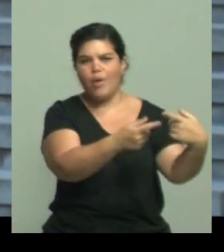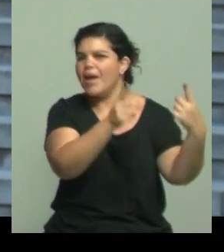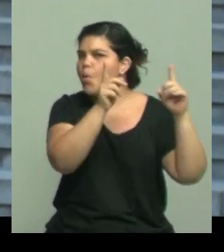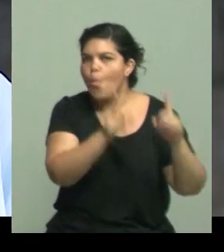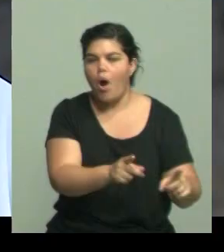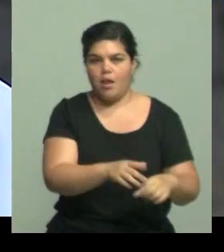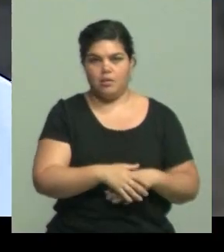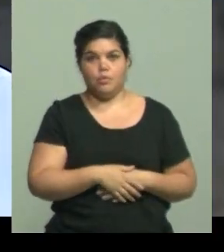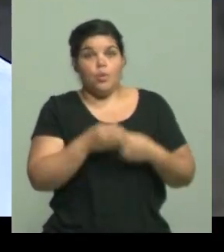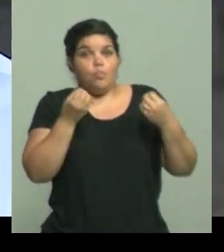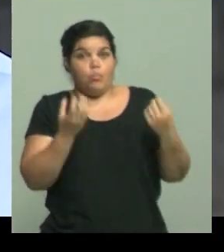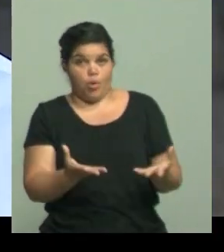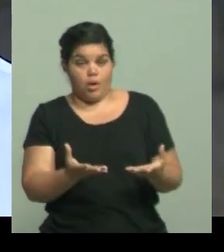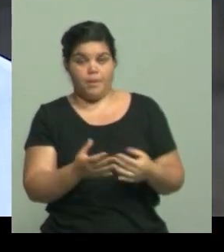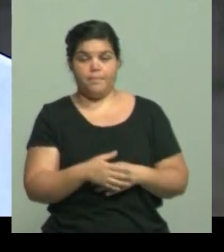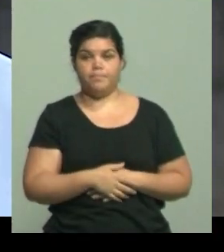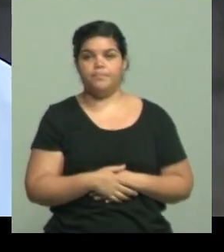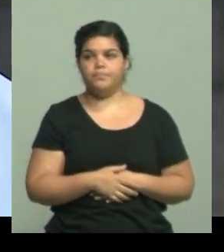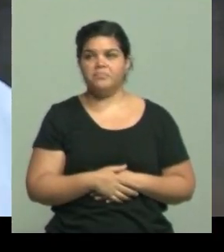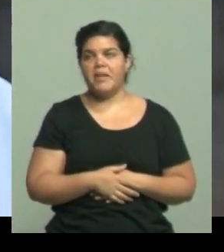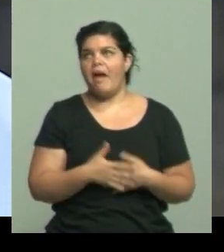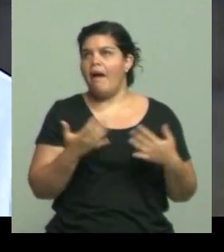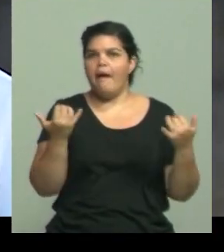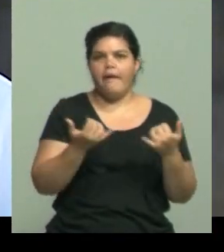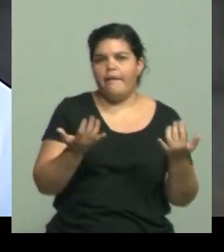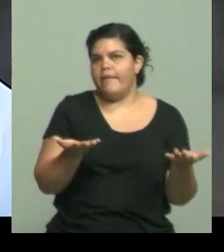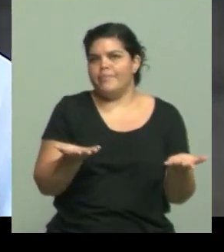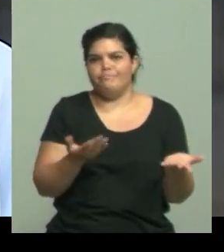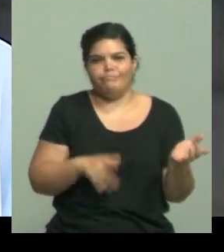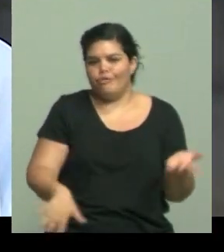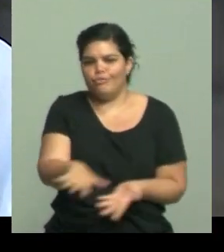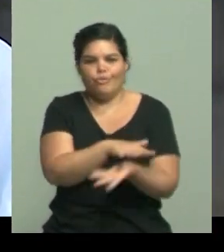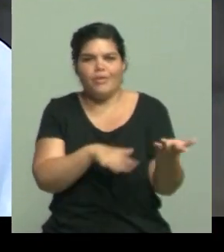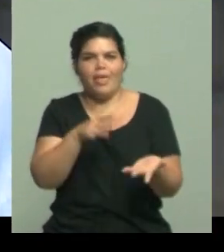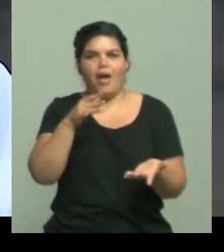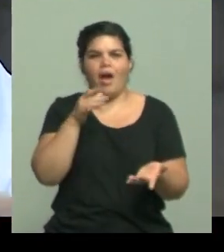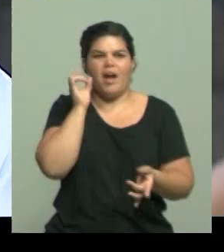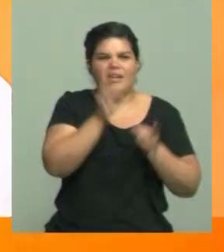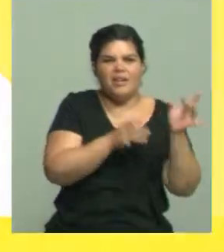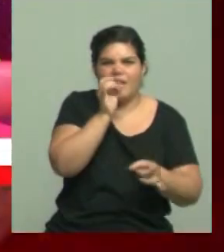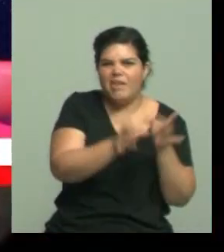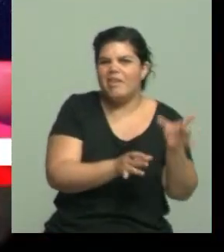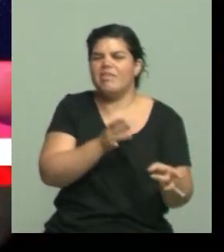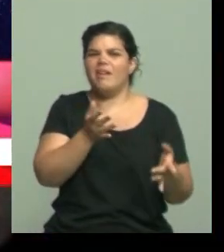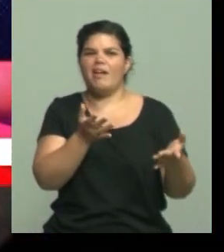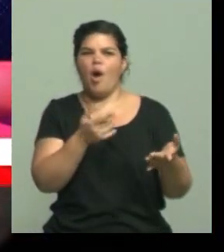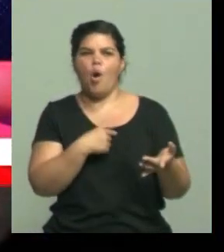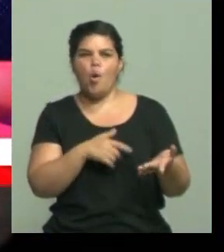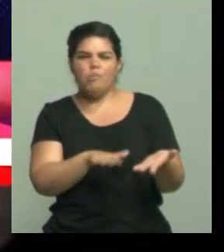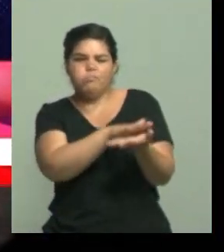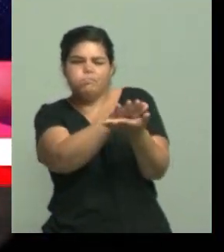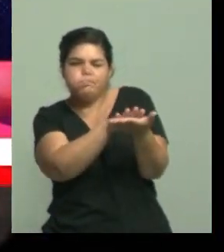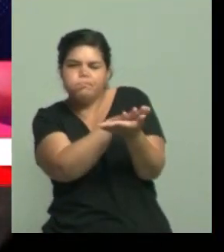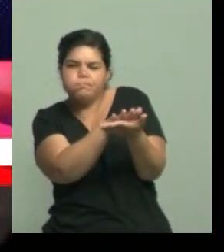merecen, son susceptibles de críticas, porque hay intereses, porque muchas veces el poder ¿para qué? El poder para